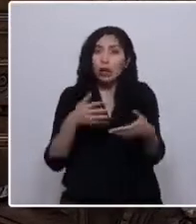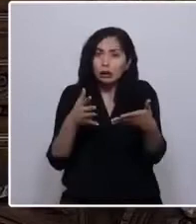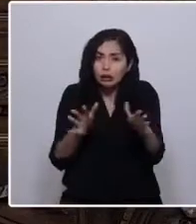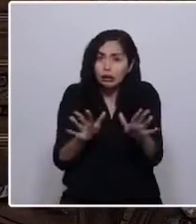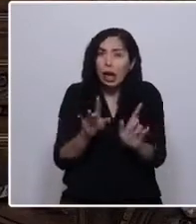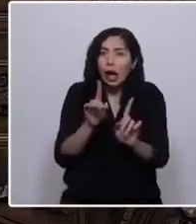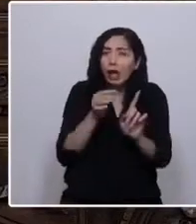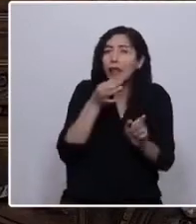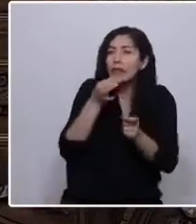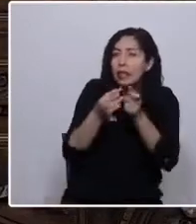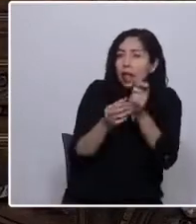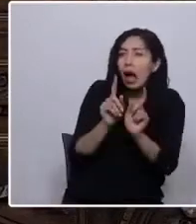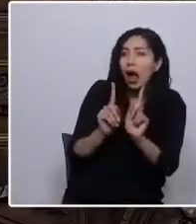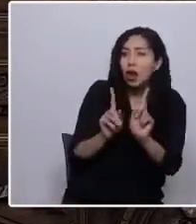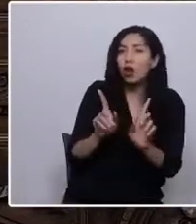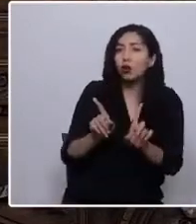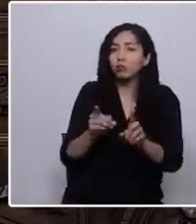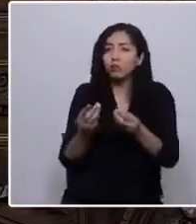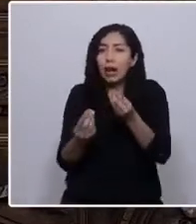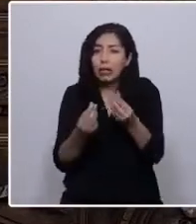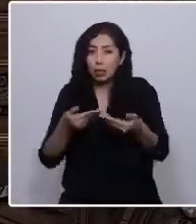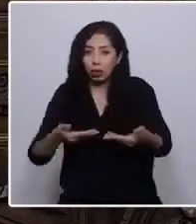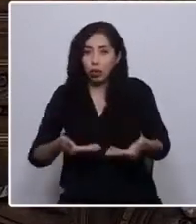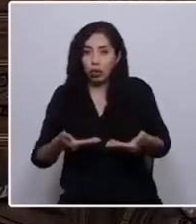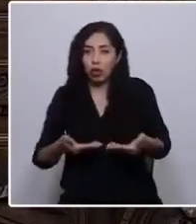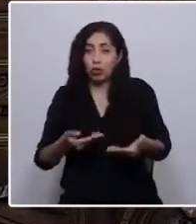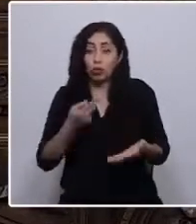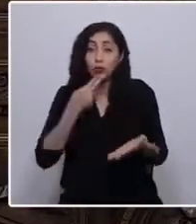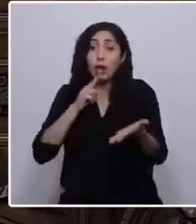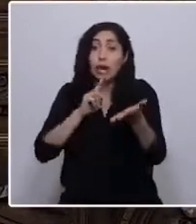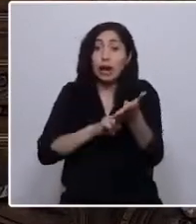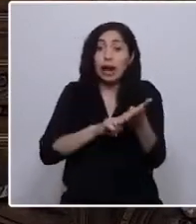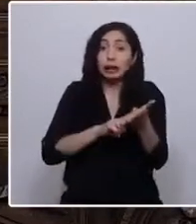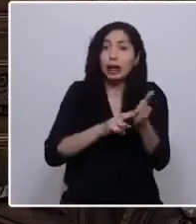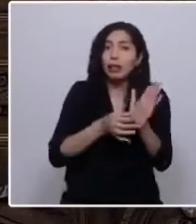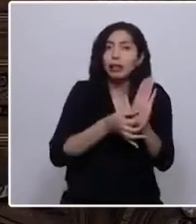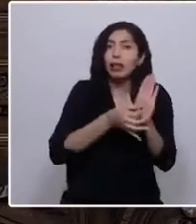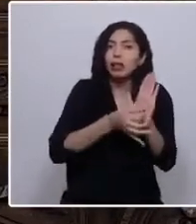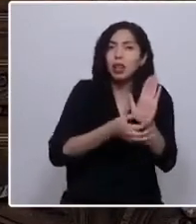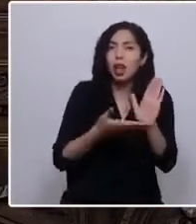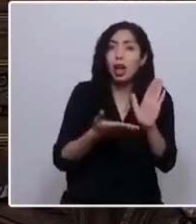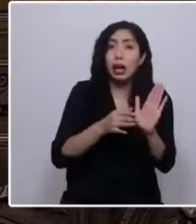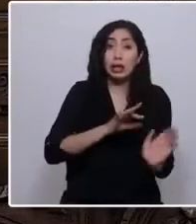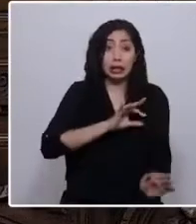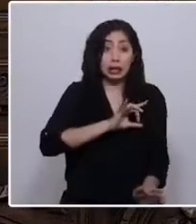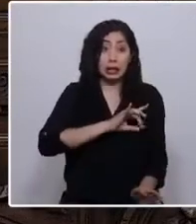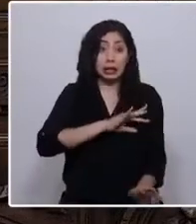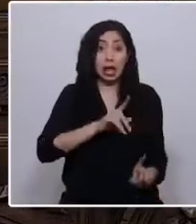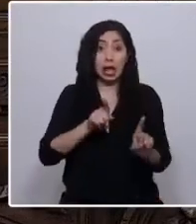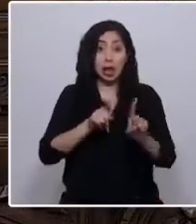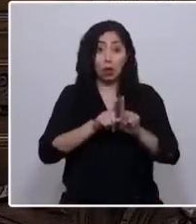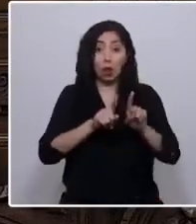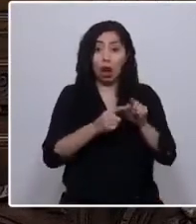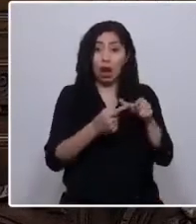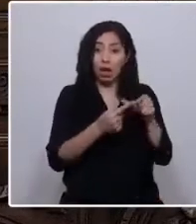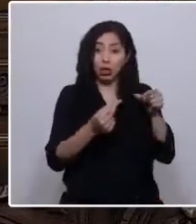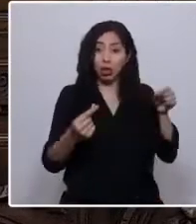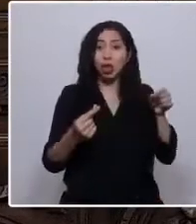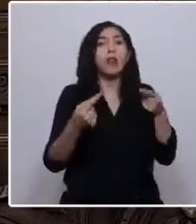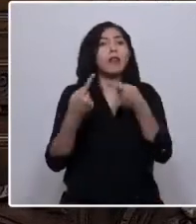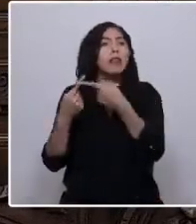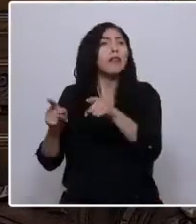discutiendo hoy. En una carta pastoral decían: Chile es una nación con varios pueblos